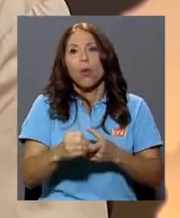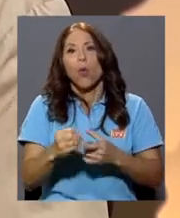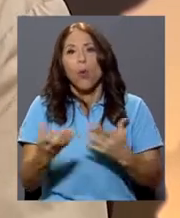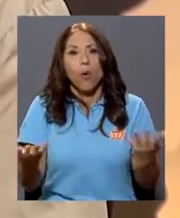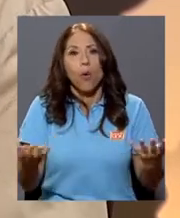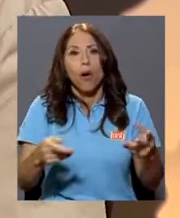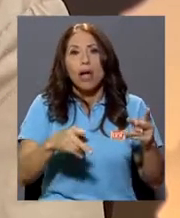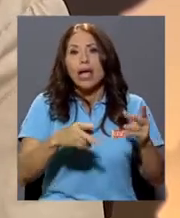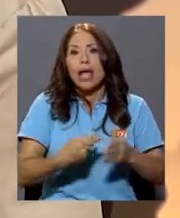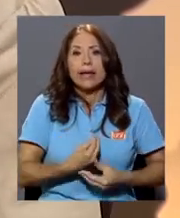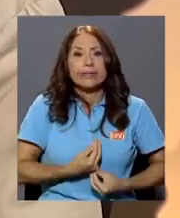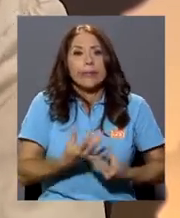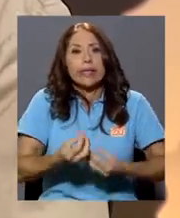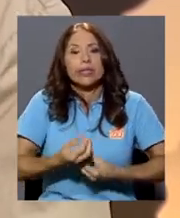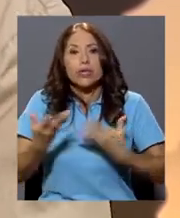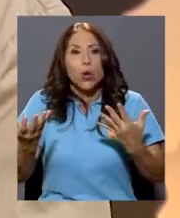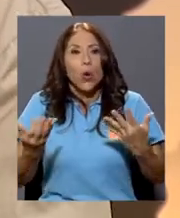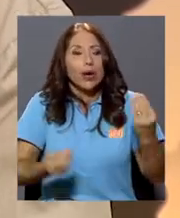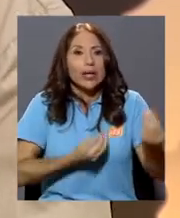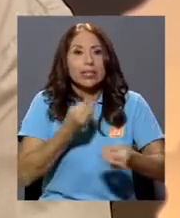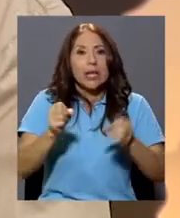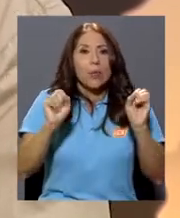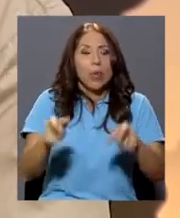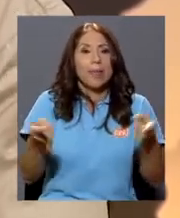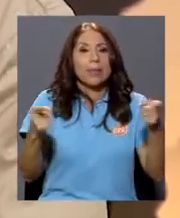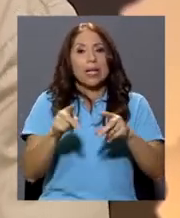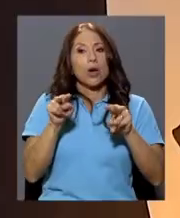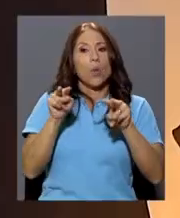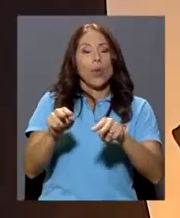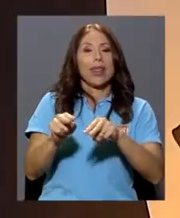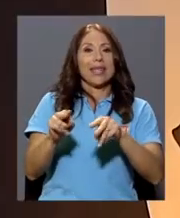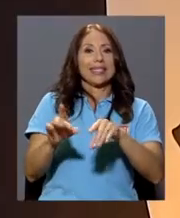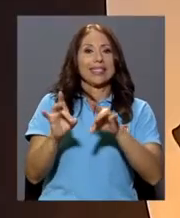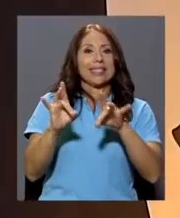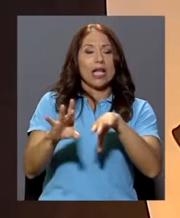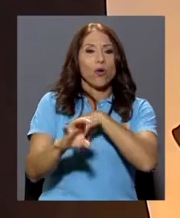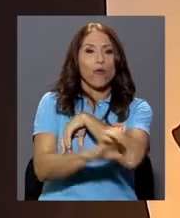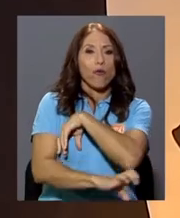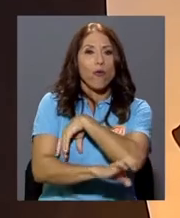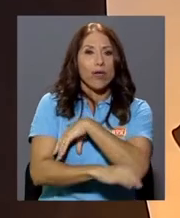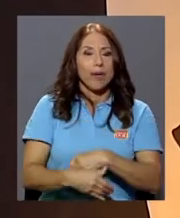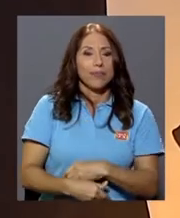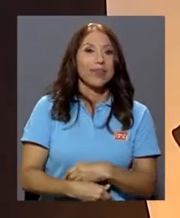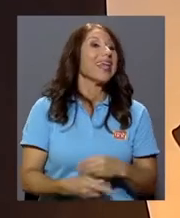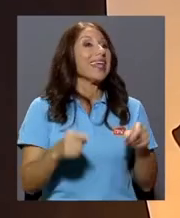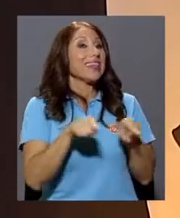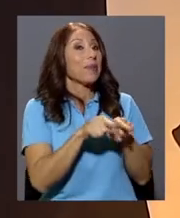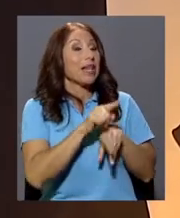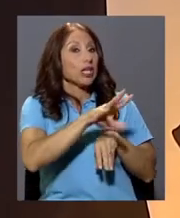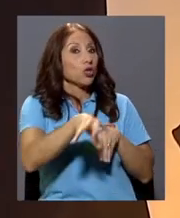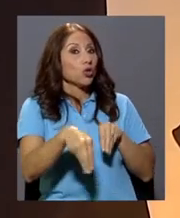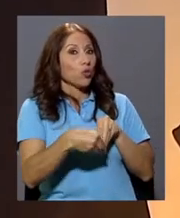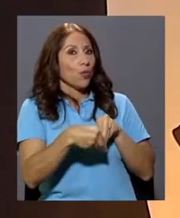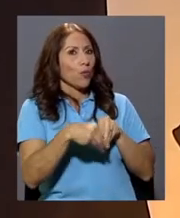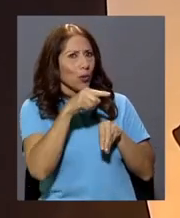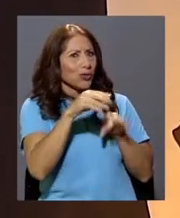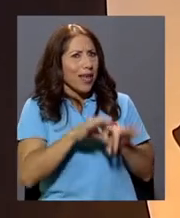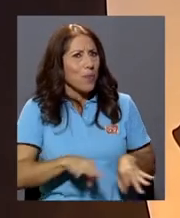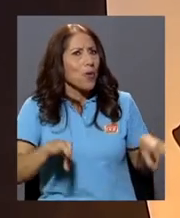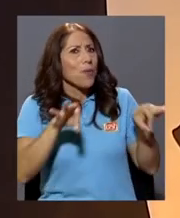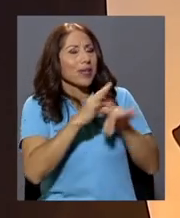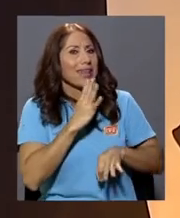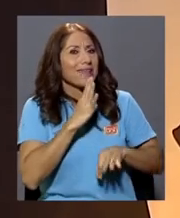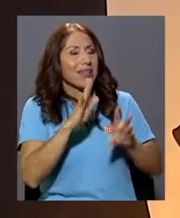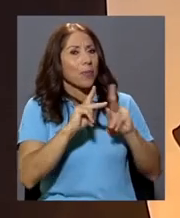que pueda haber o que puedan manifestarse dos por tres de xenofobia. Y le sumo otro elemento que sí me parece valiosísimo, eso que usted está diciendo de los partidos